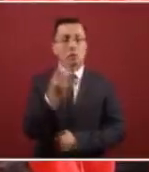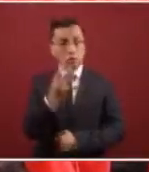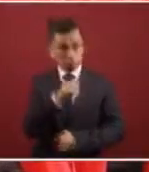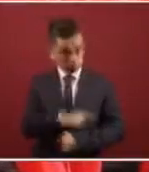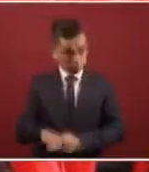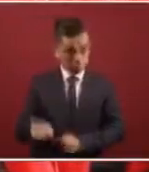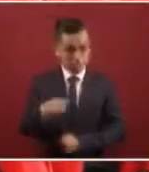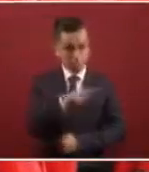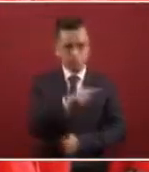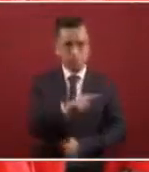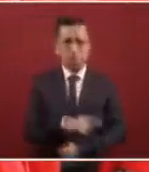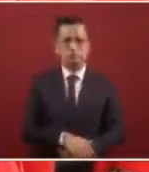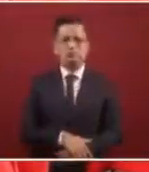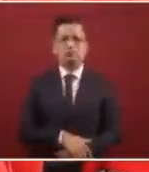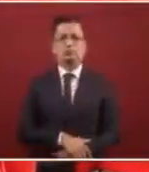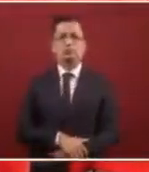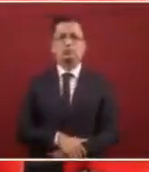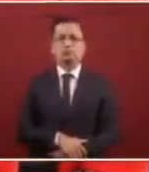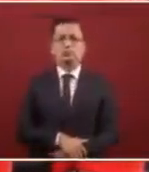544.